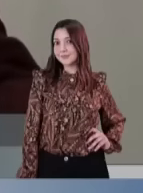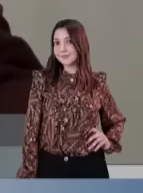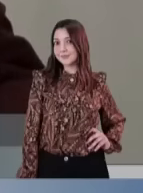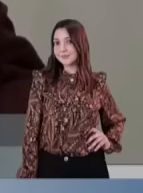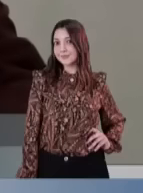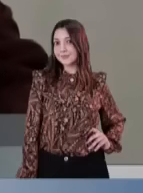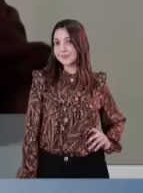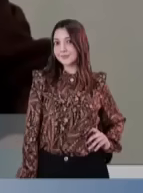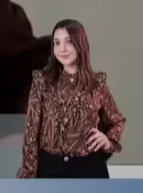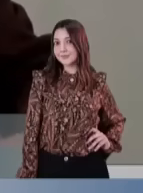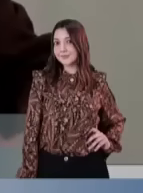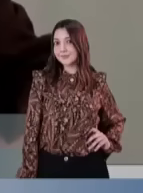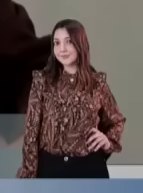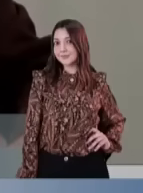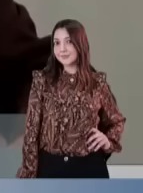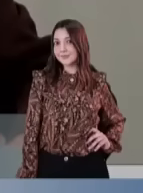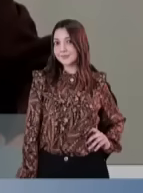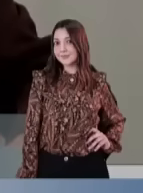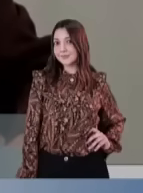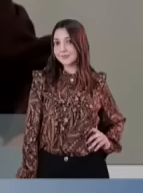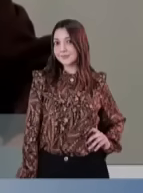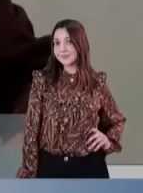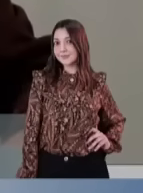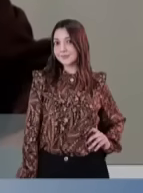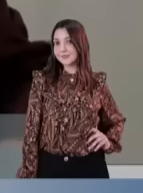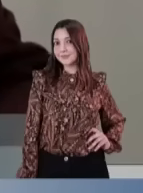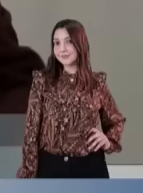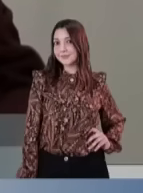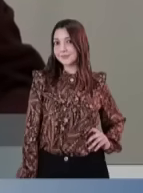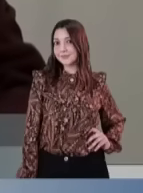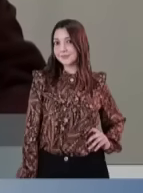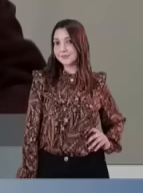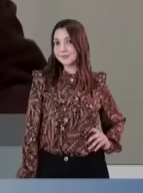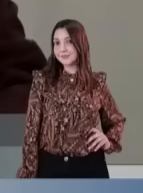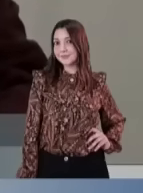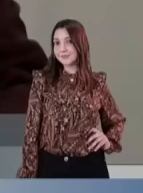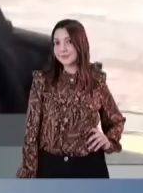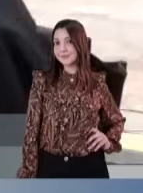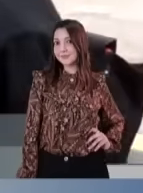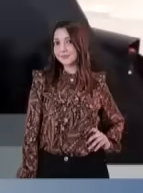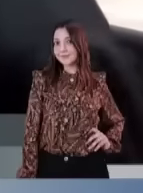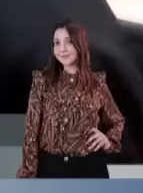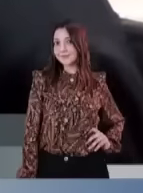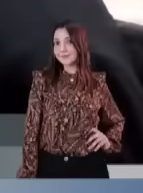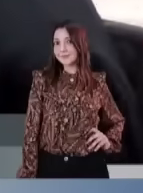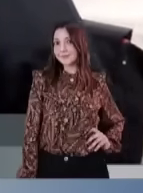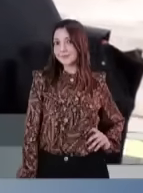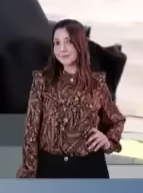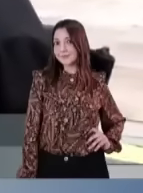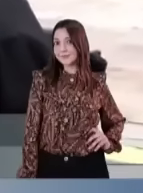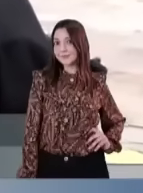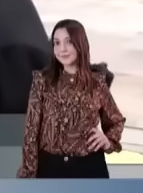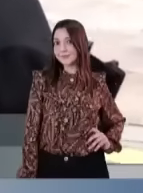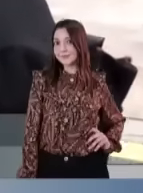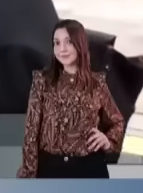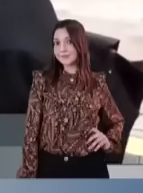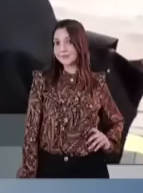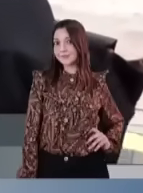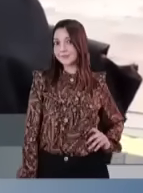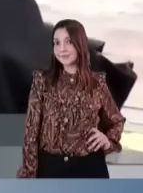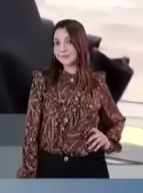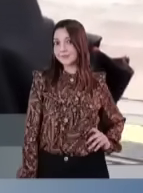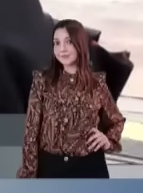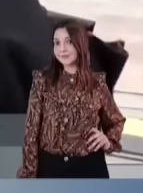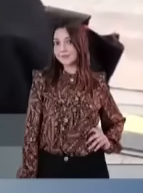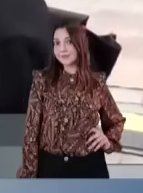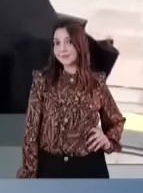responsabilidades políticas no pueden llegar al nivel del ministro. Pero si se fue Jackson, ¿por qué no se va Carlos Montes? No se entiende. Bueno, eso han dicho